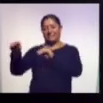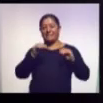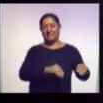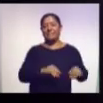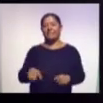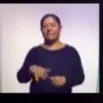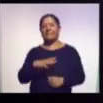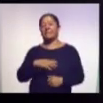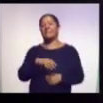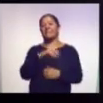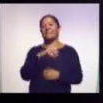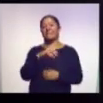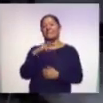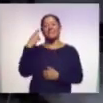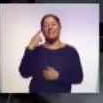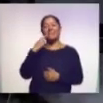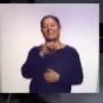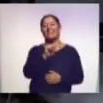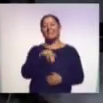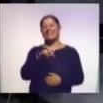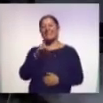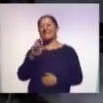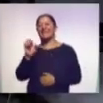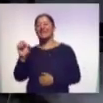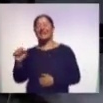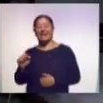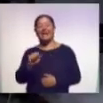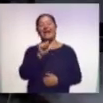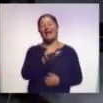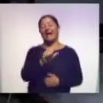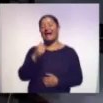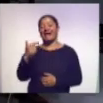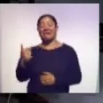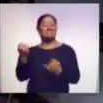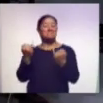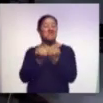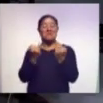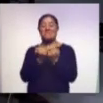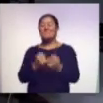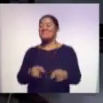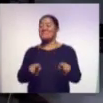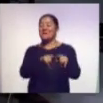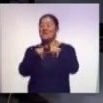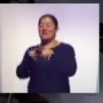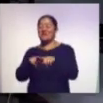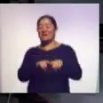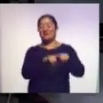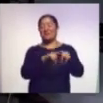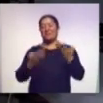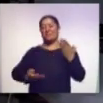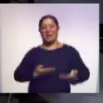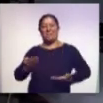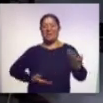la Sonora San Andrés de Ángel Grande, pues ellos ahorita con también con todo su ritmo que están teniendo aquí con nosotros, pues